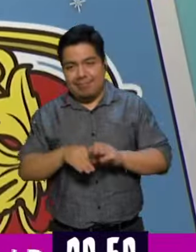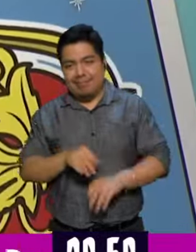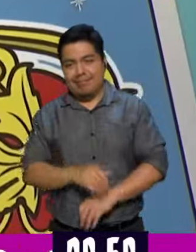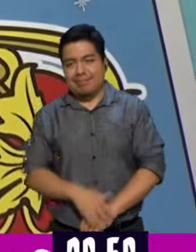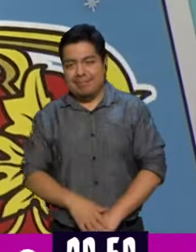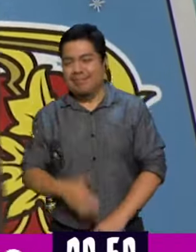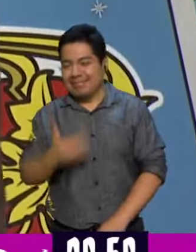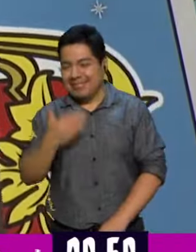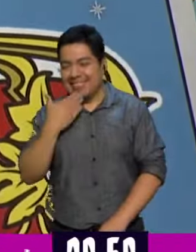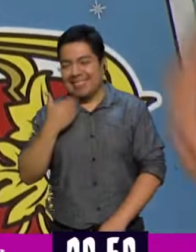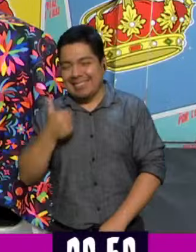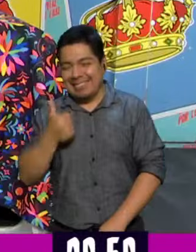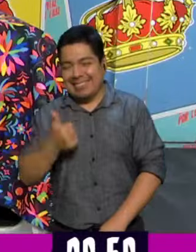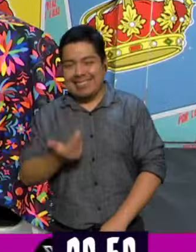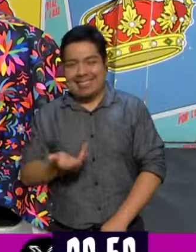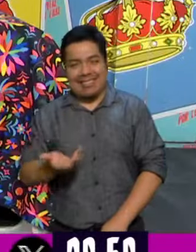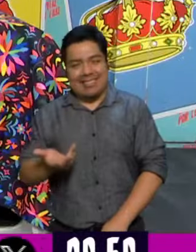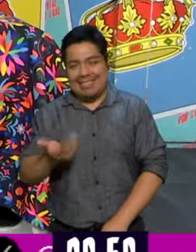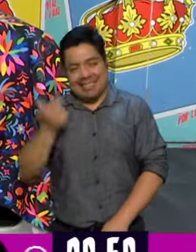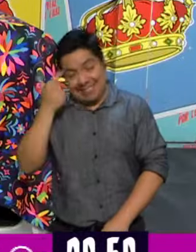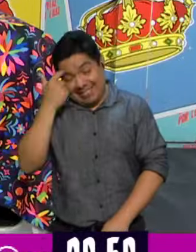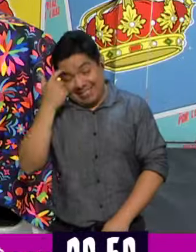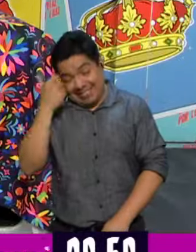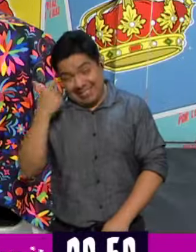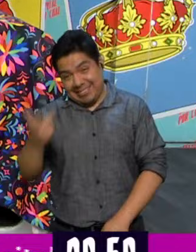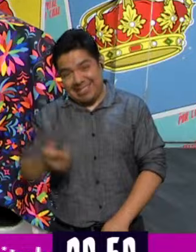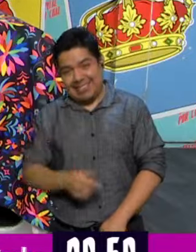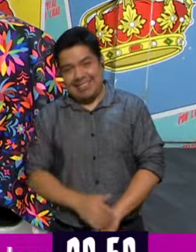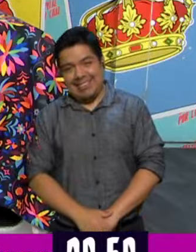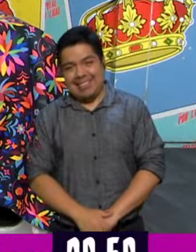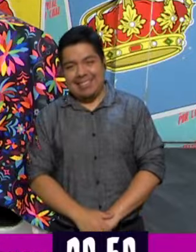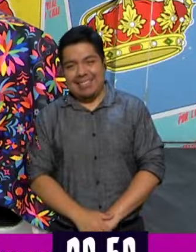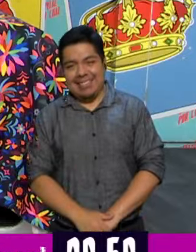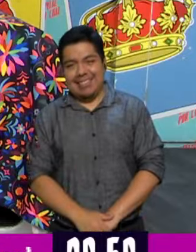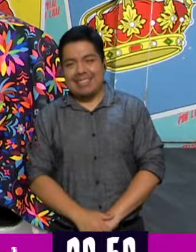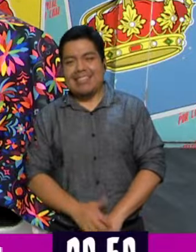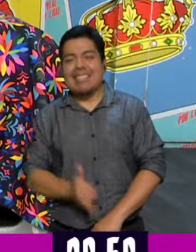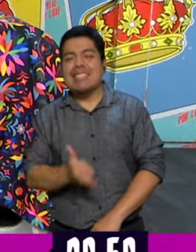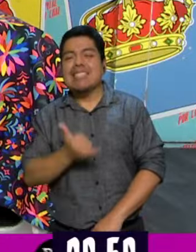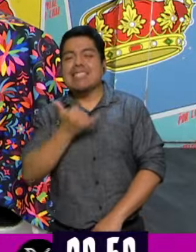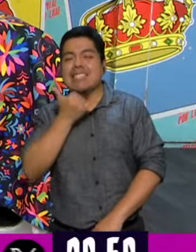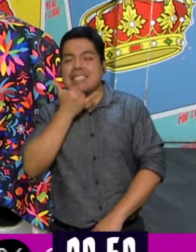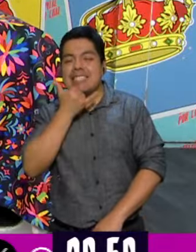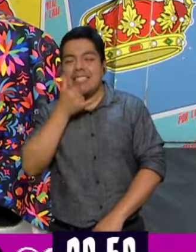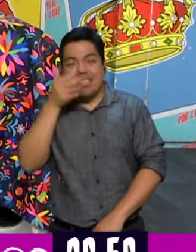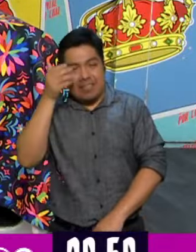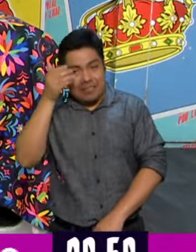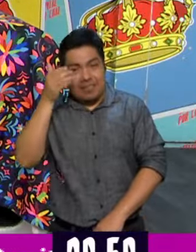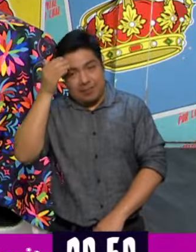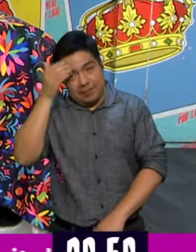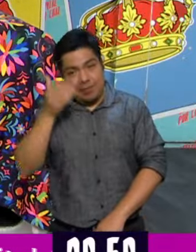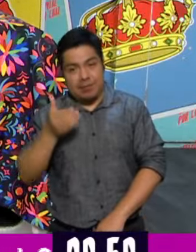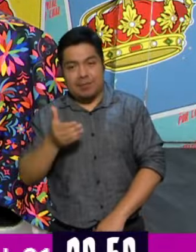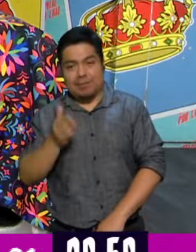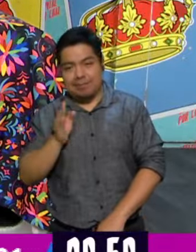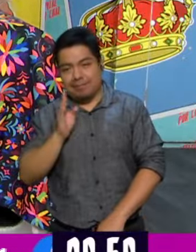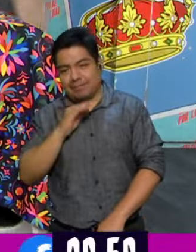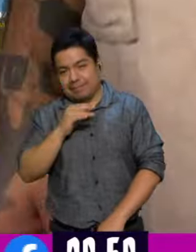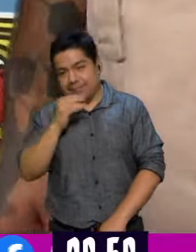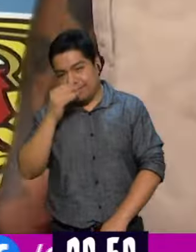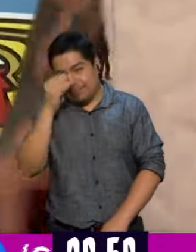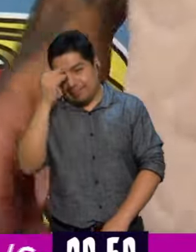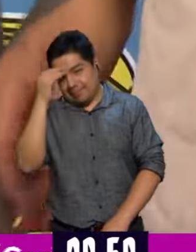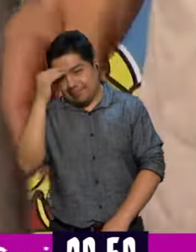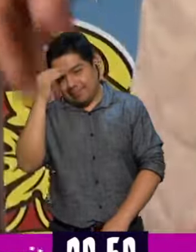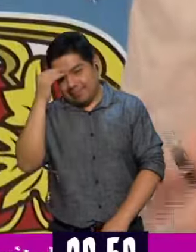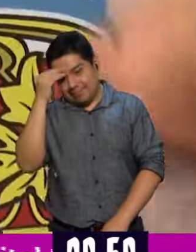Así está bien, así lo está bien. Lo contratabas, mano. Ya me rompiste. Oh, perdón, chef. Dios soy santo. Soy un mal Dios pinche. Santo, no sé si te